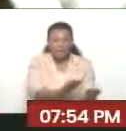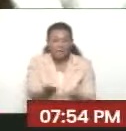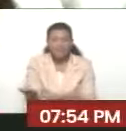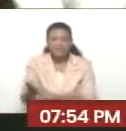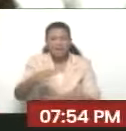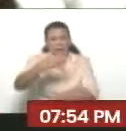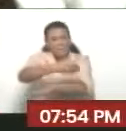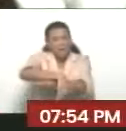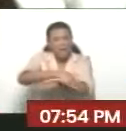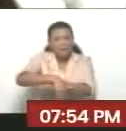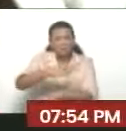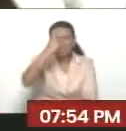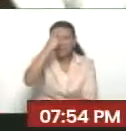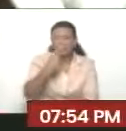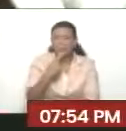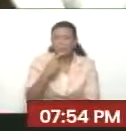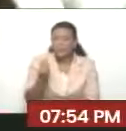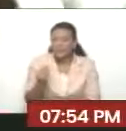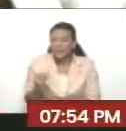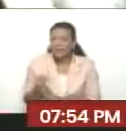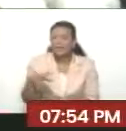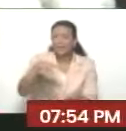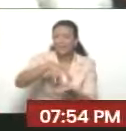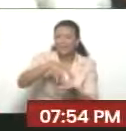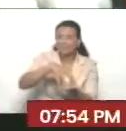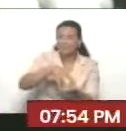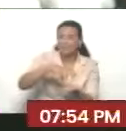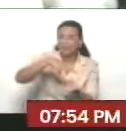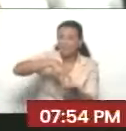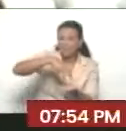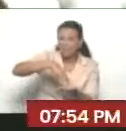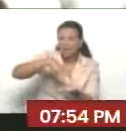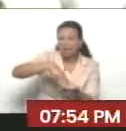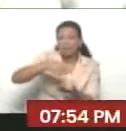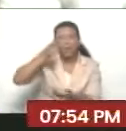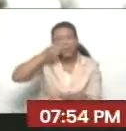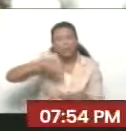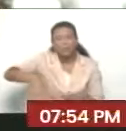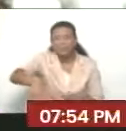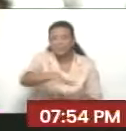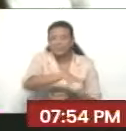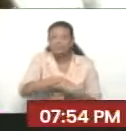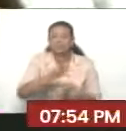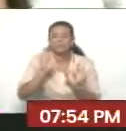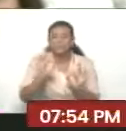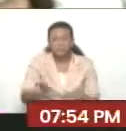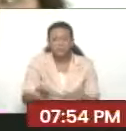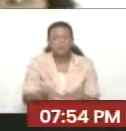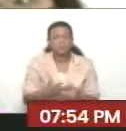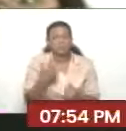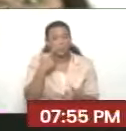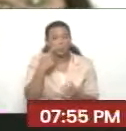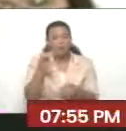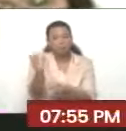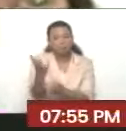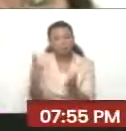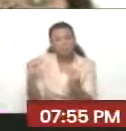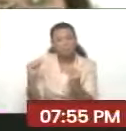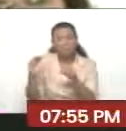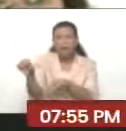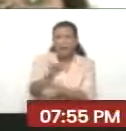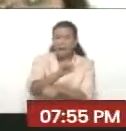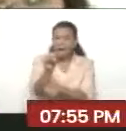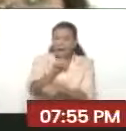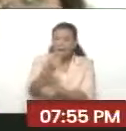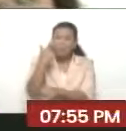las calles de la ciudad capital, de Los Teques, del municipio de Huaycaipuro. Y bueno, ahí veníamos hablando en el carro de todas las